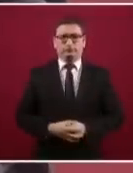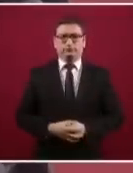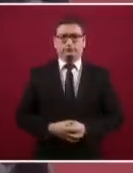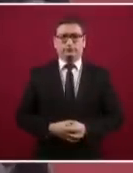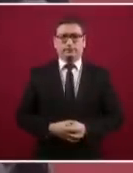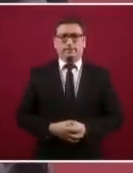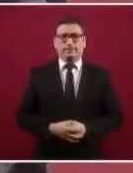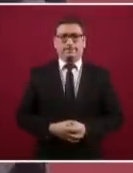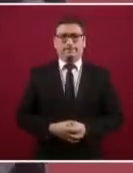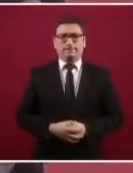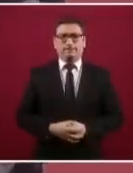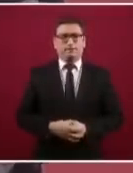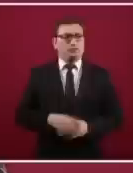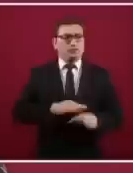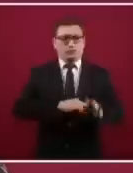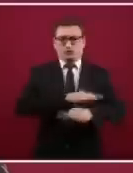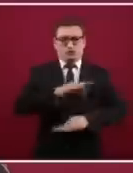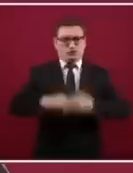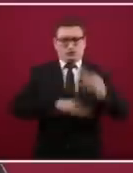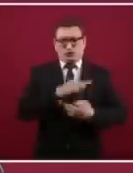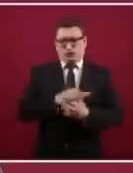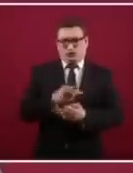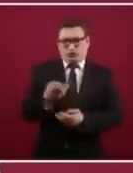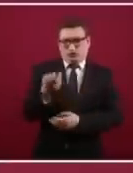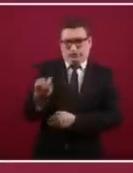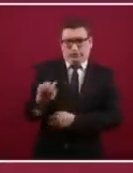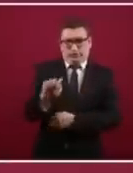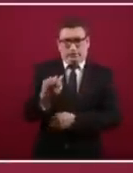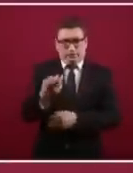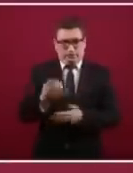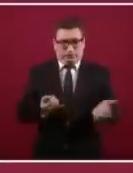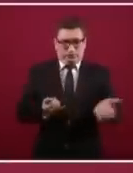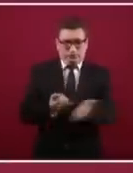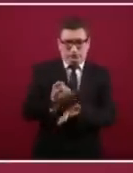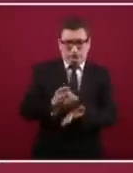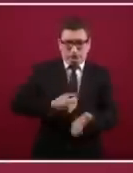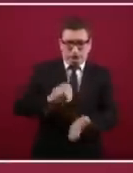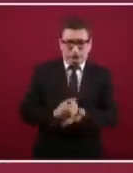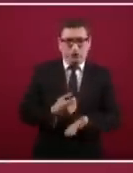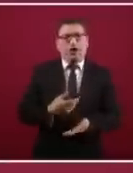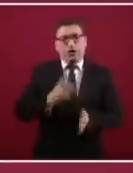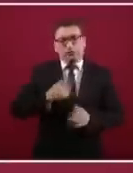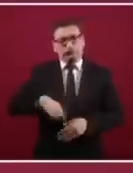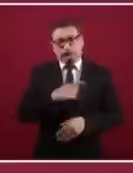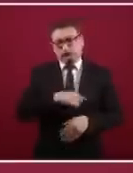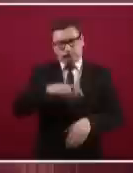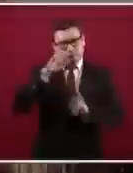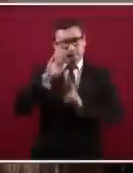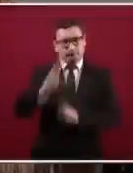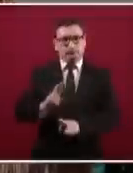Y todos apegarnos a esa decisión.